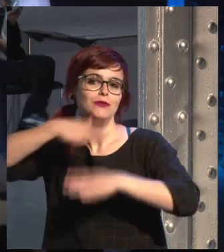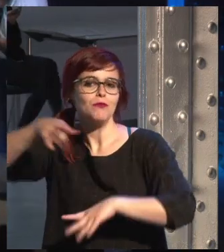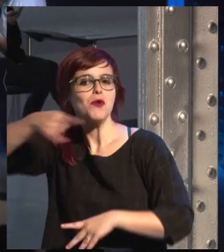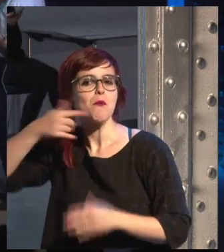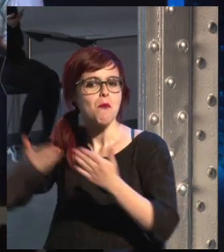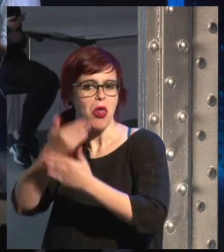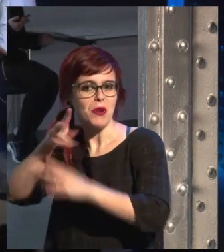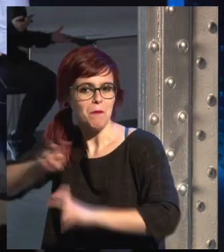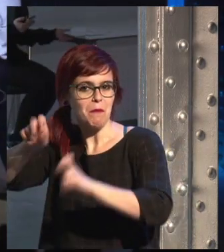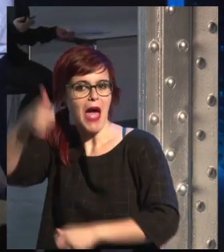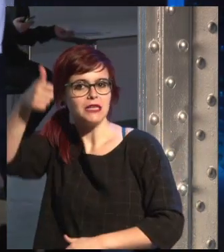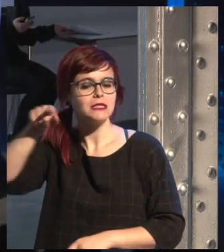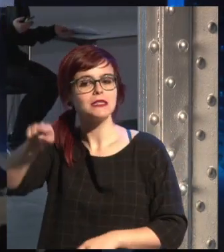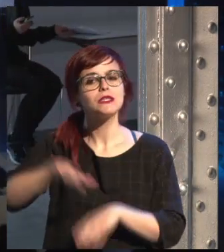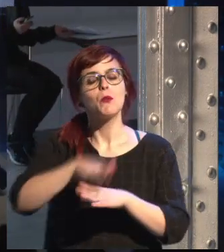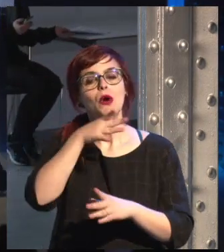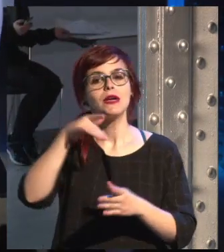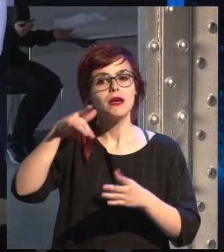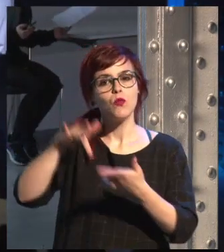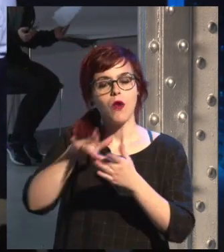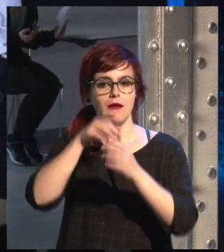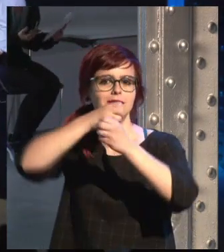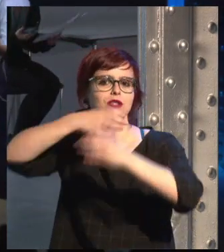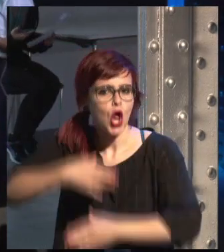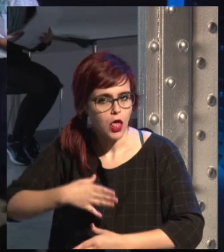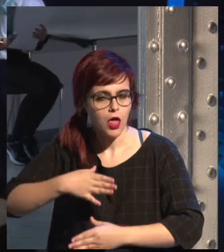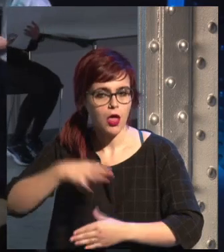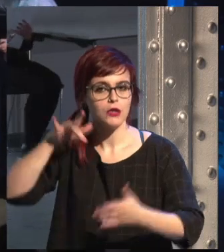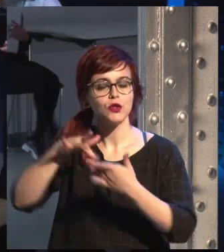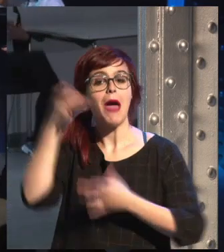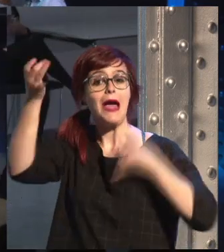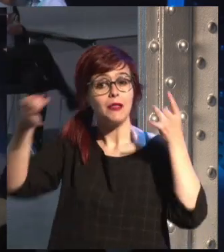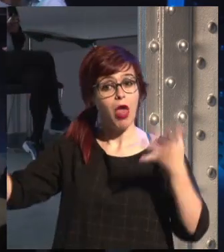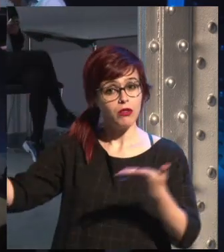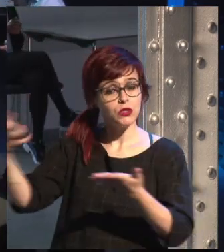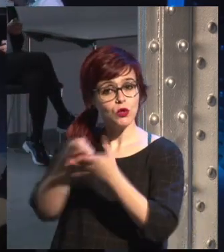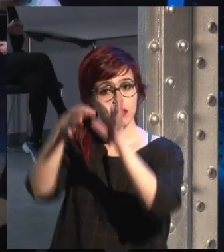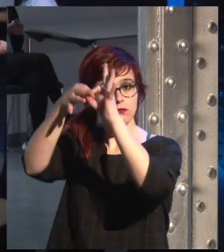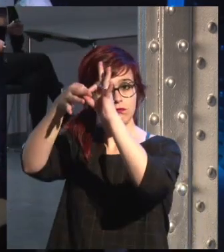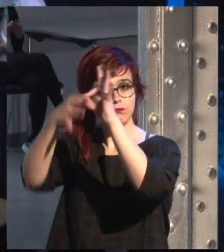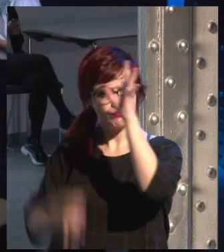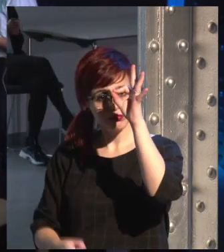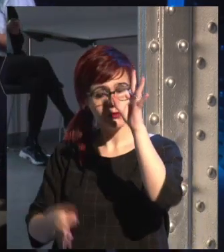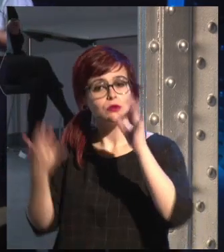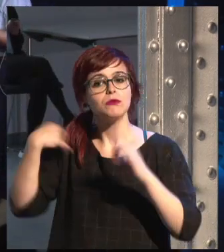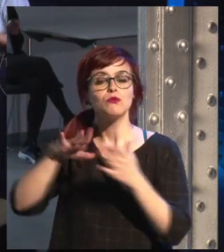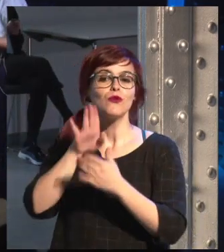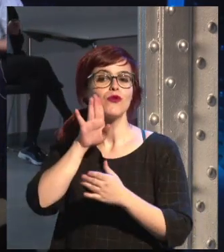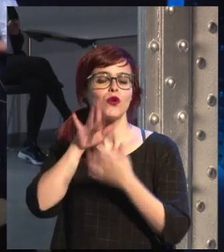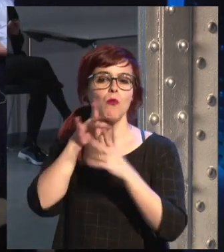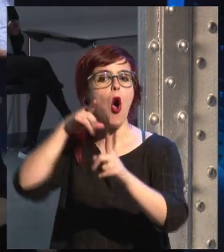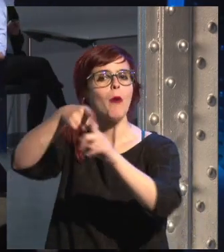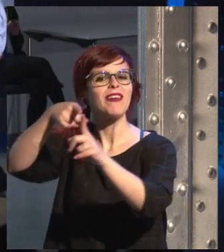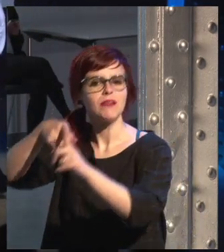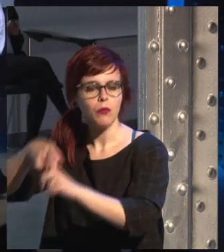novedoso, donde, bueno, pues aquí se introduce una trama de tal manera que todas las actividades que se ofrezcan a los usuarios serán como una especie de